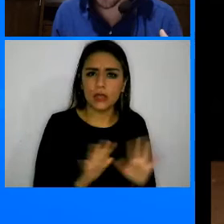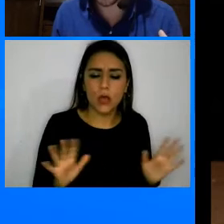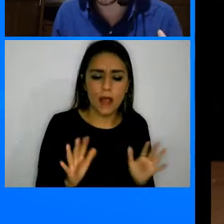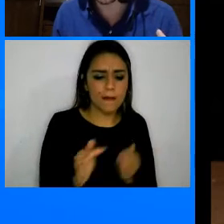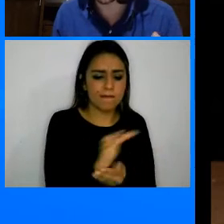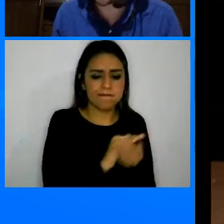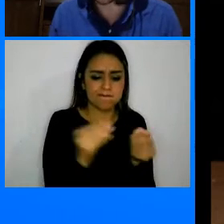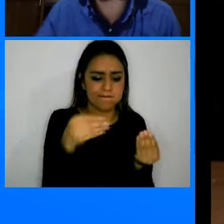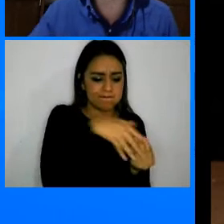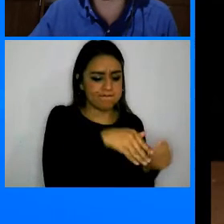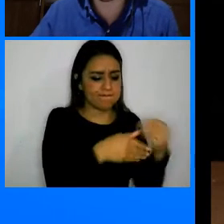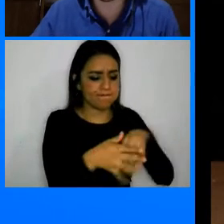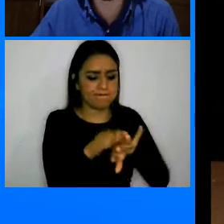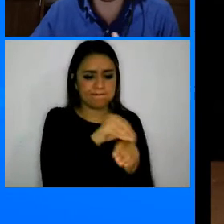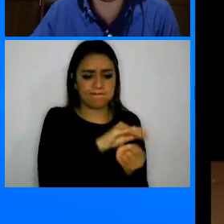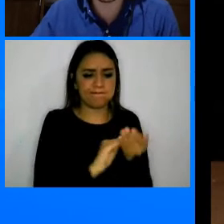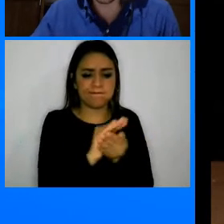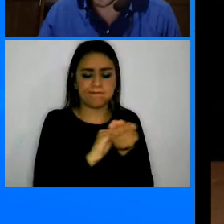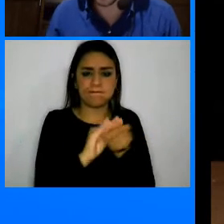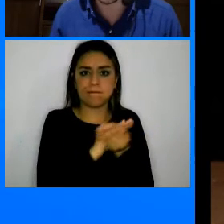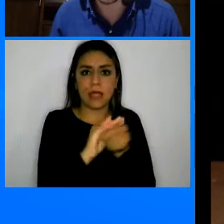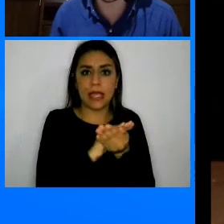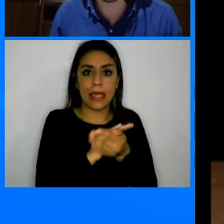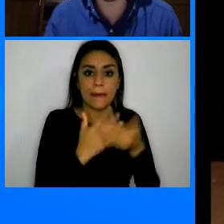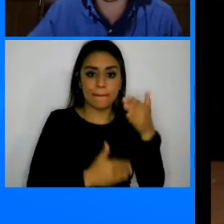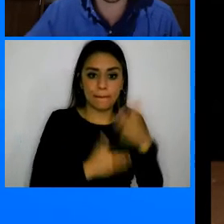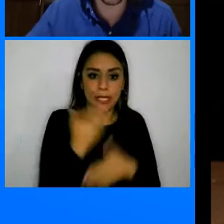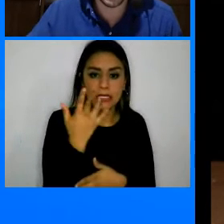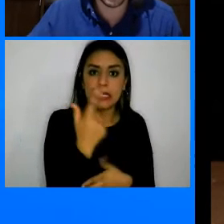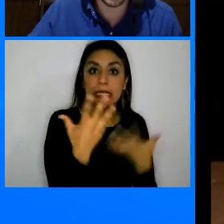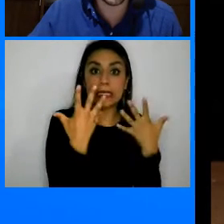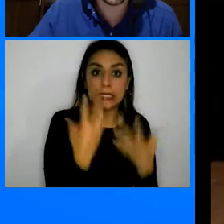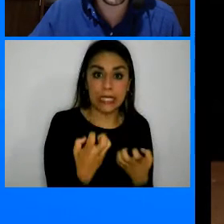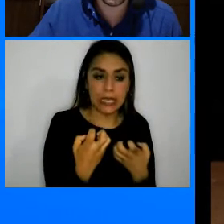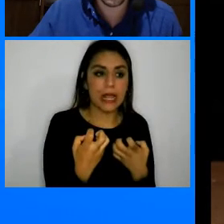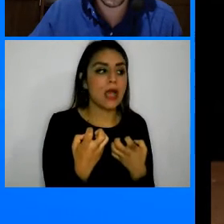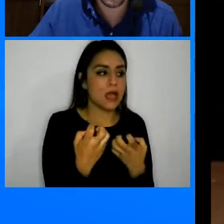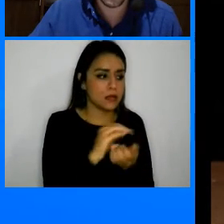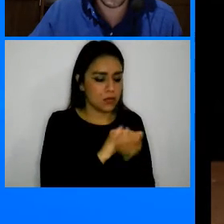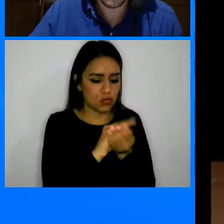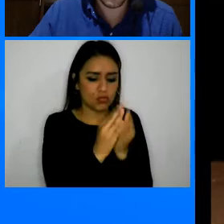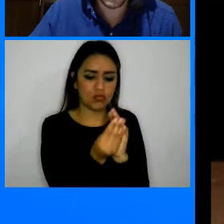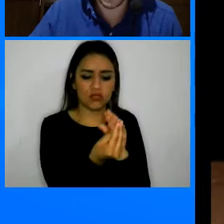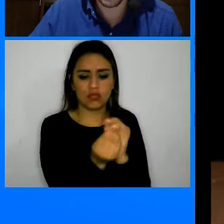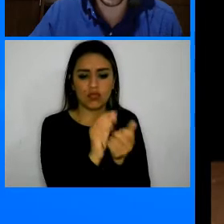con otros materiales y luego cuando ya tienen el material que quieren empiezan a modelarla